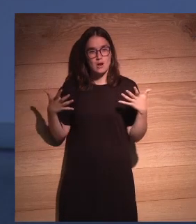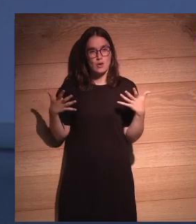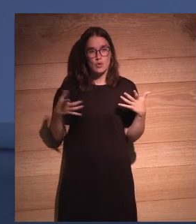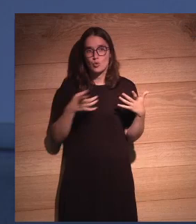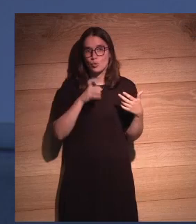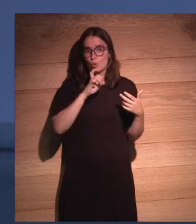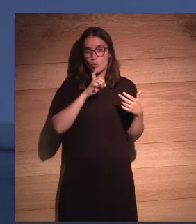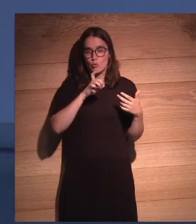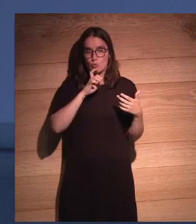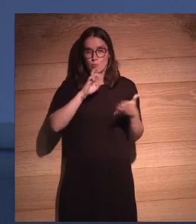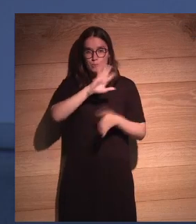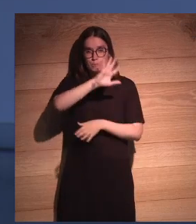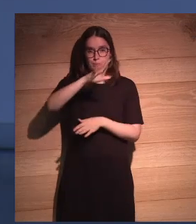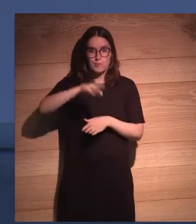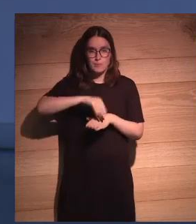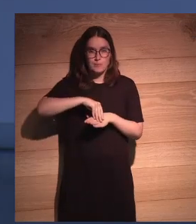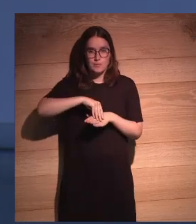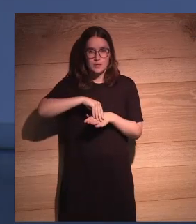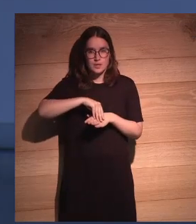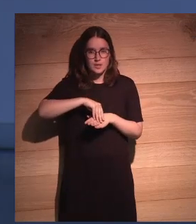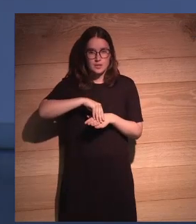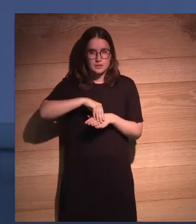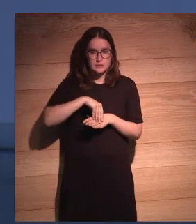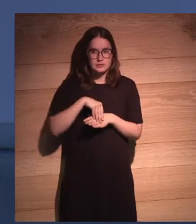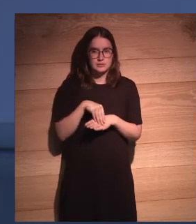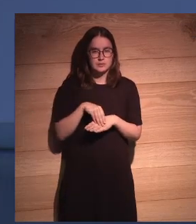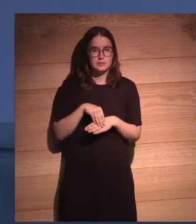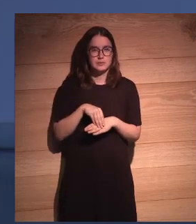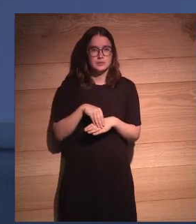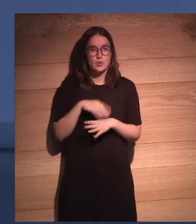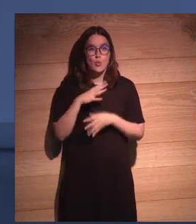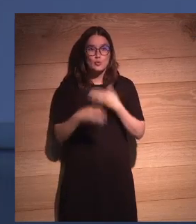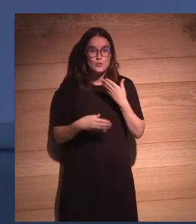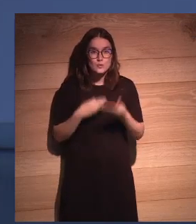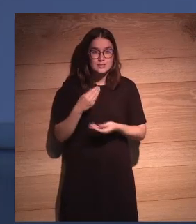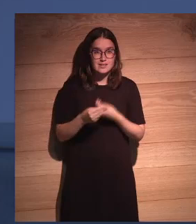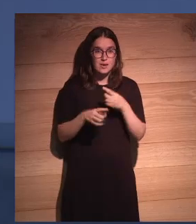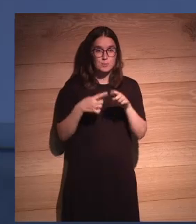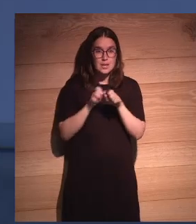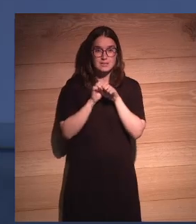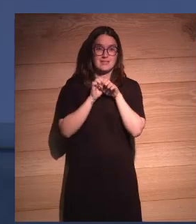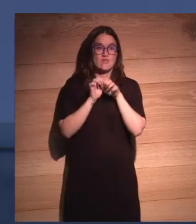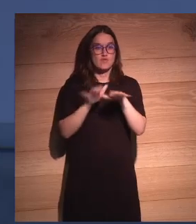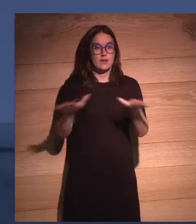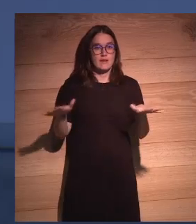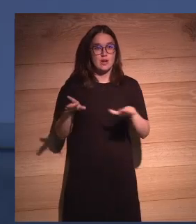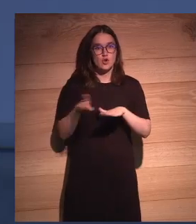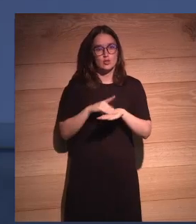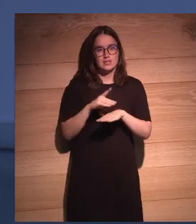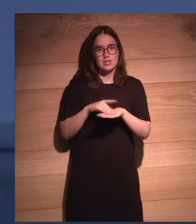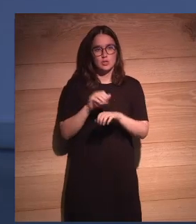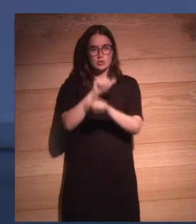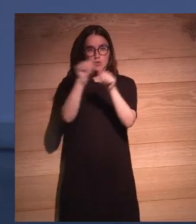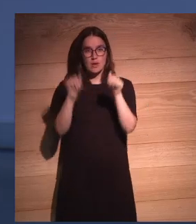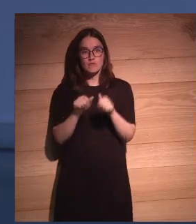cómo recoger, usar y divulgar los datos de